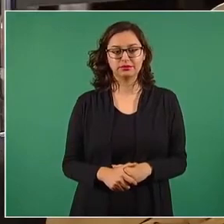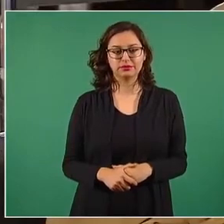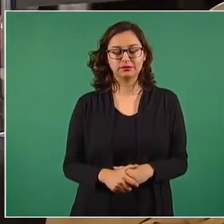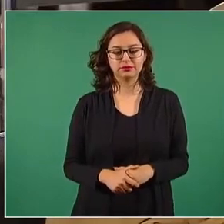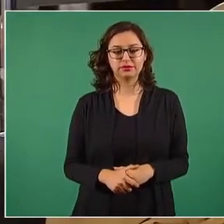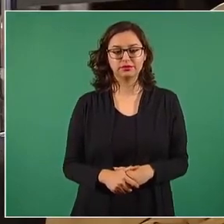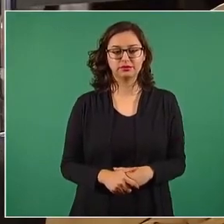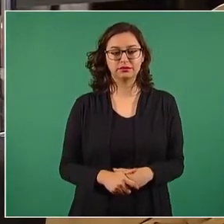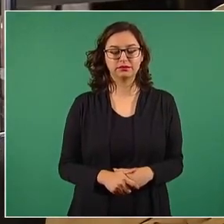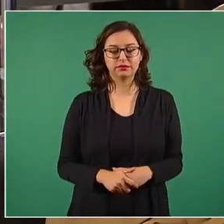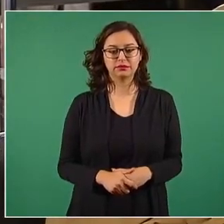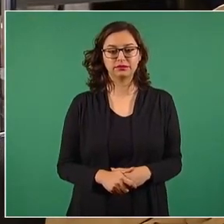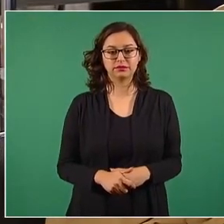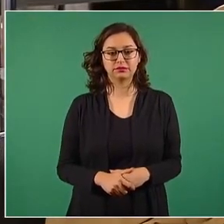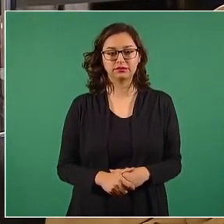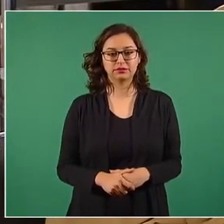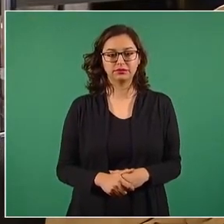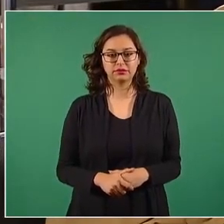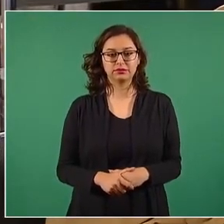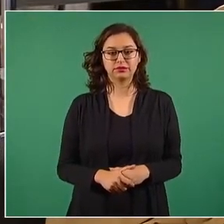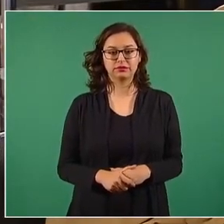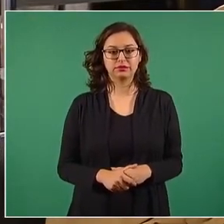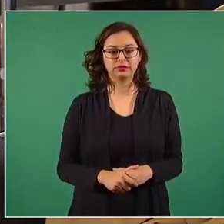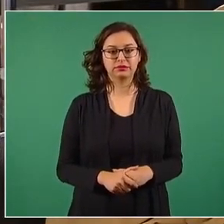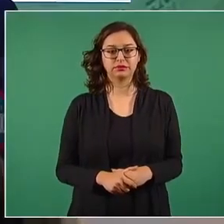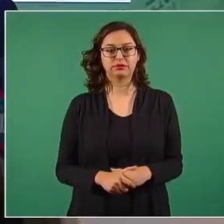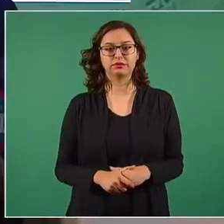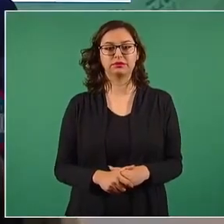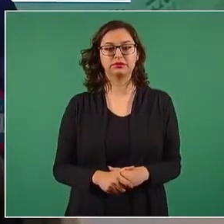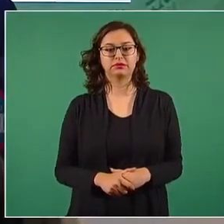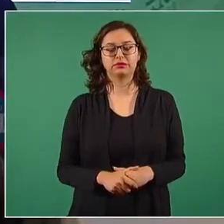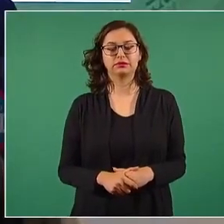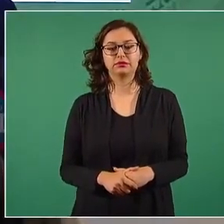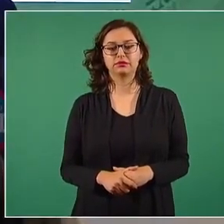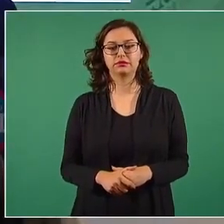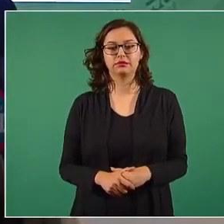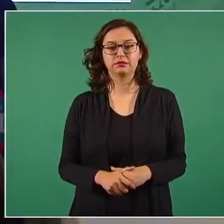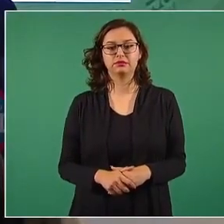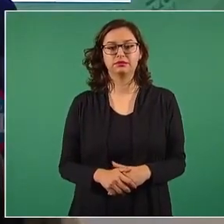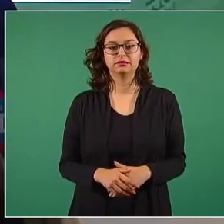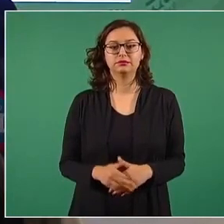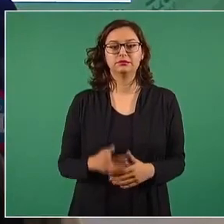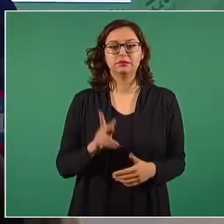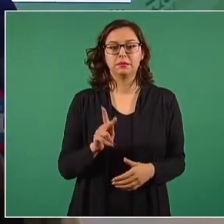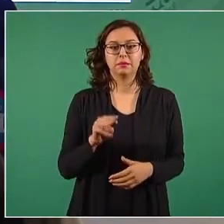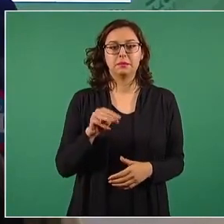Así las cosas. ¿Este quién es? PM.